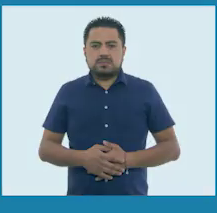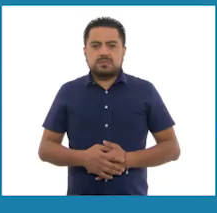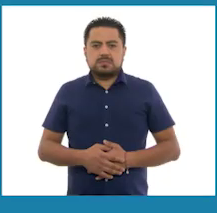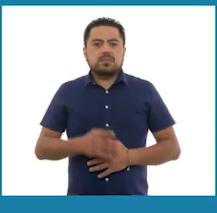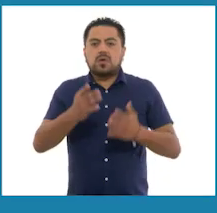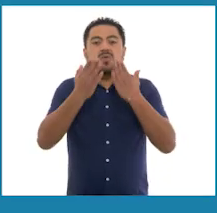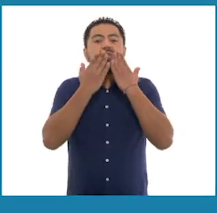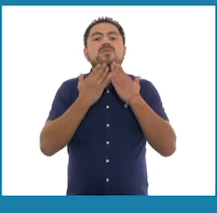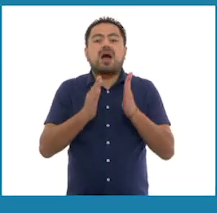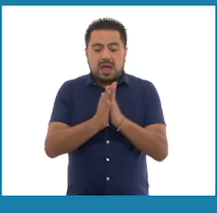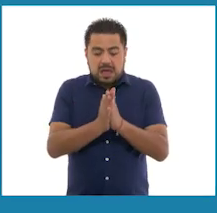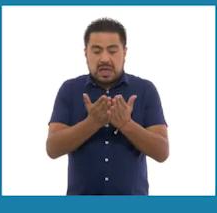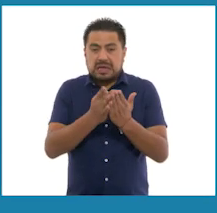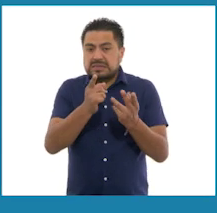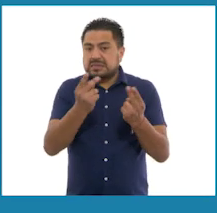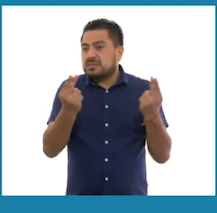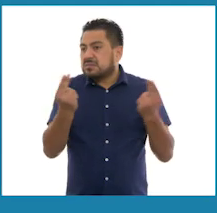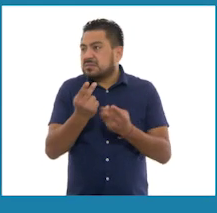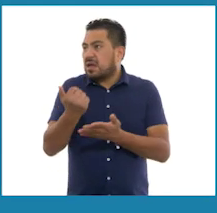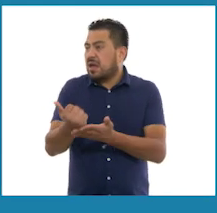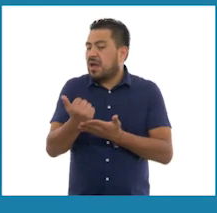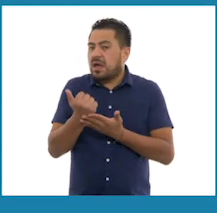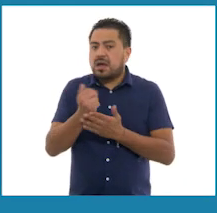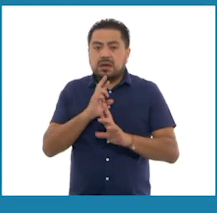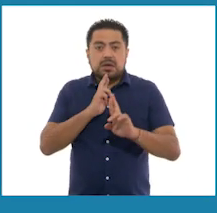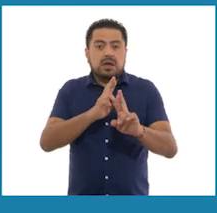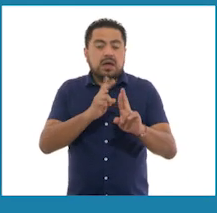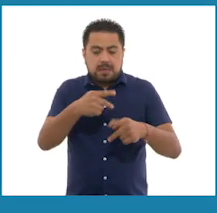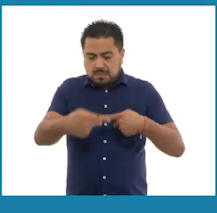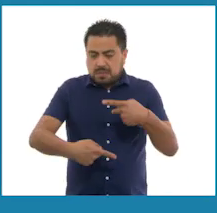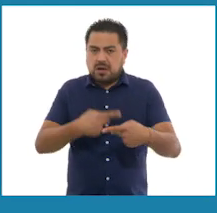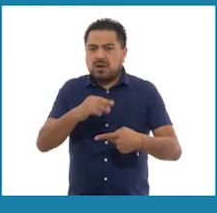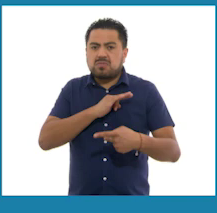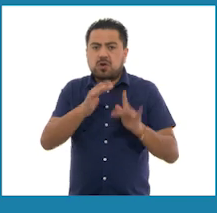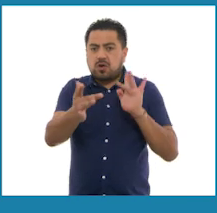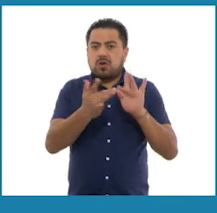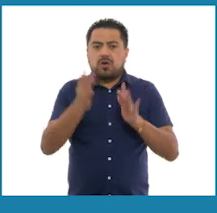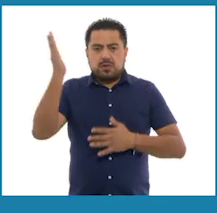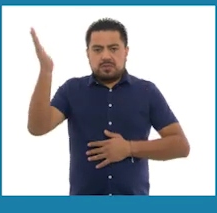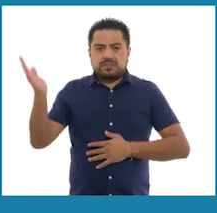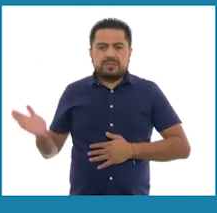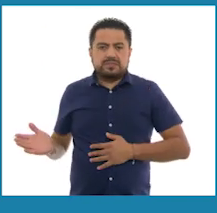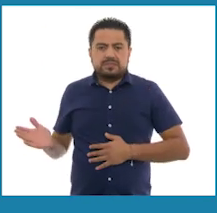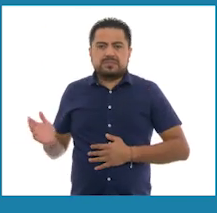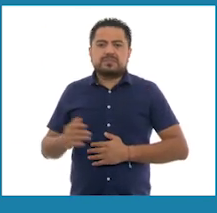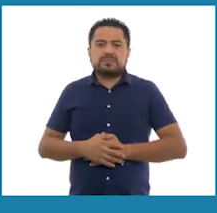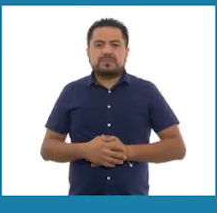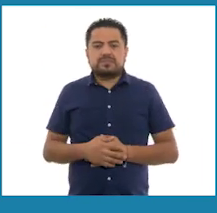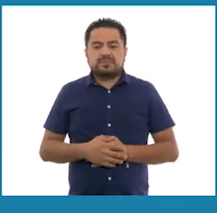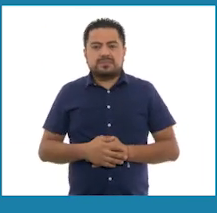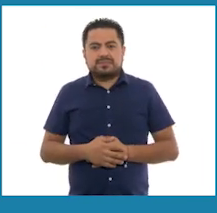Si no tienes el libro de texto o necesitas ayuda para responder las preguntas, contáctanos.